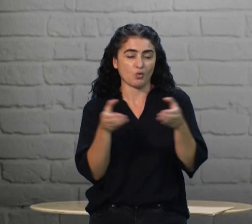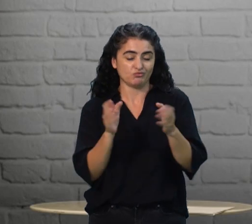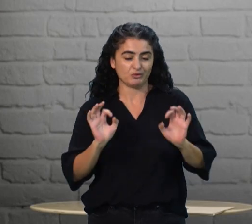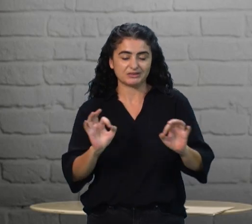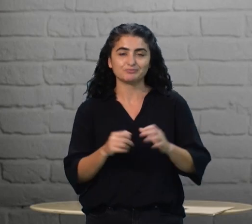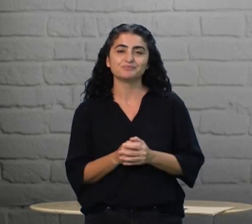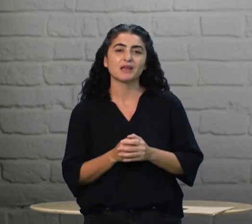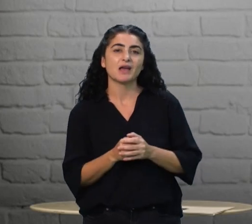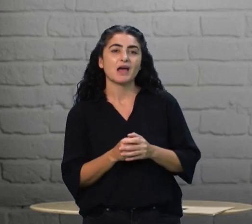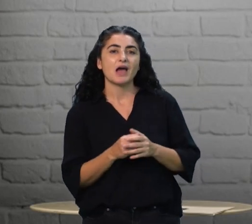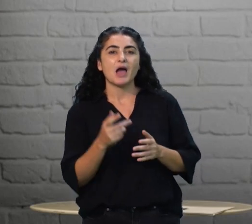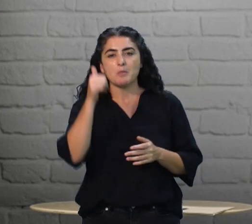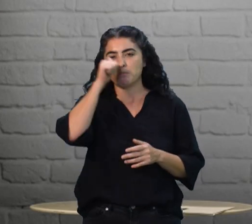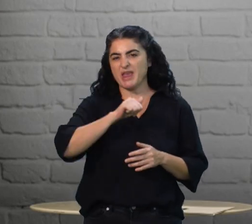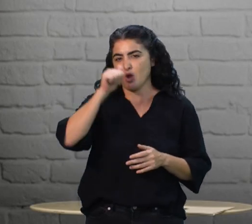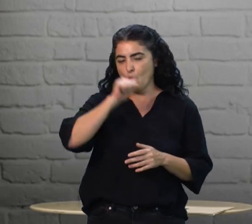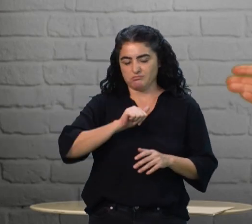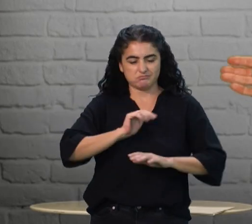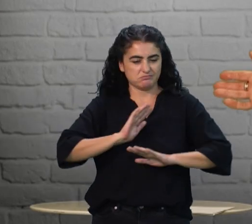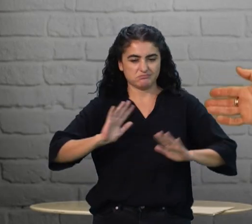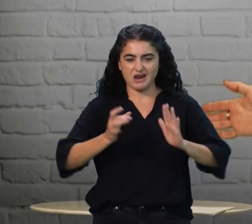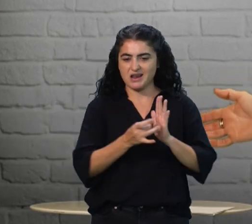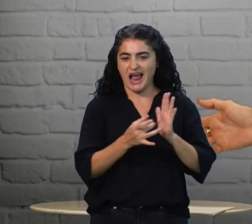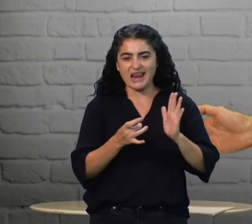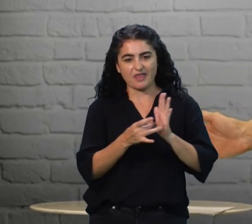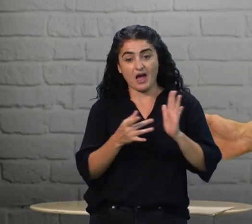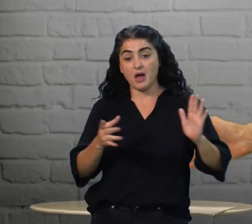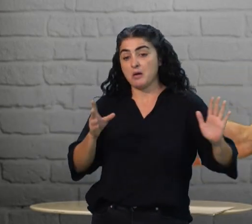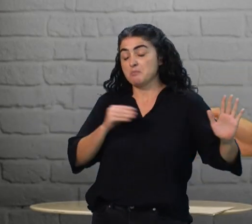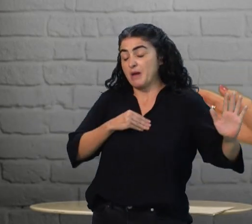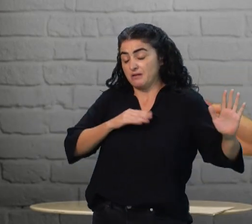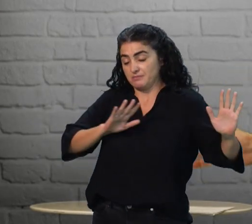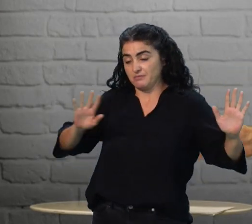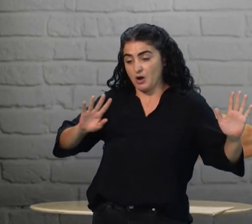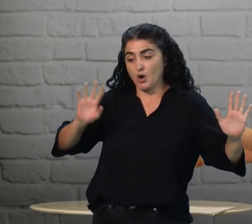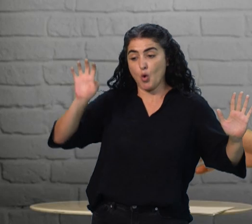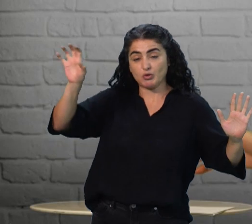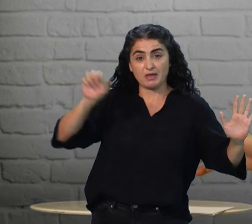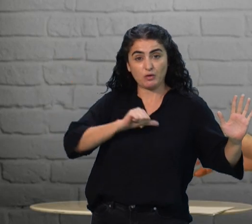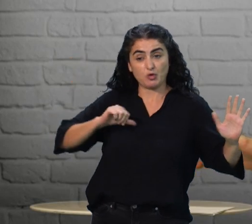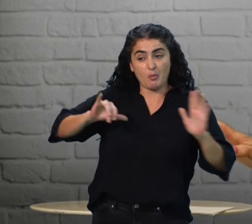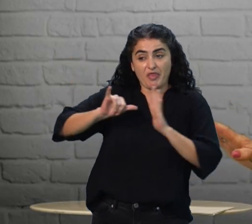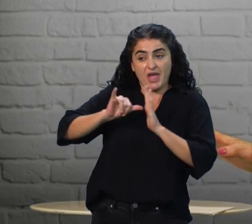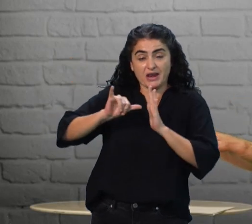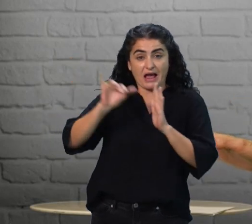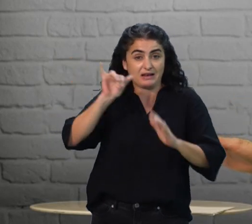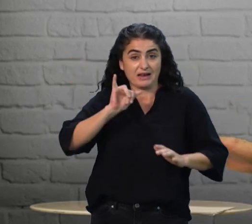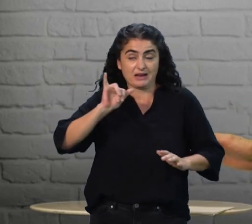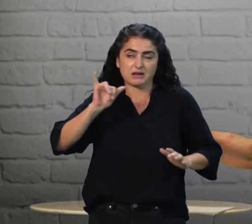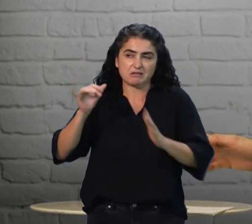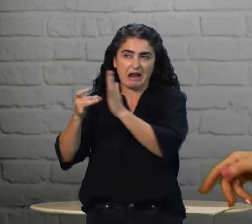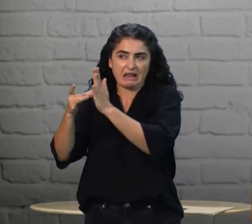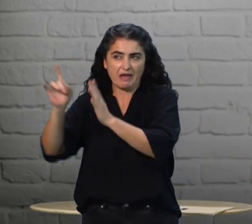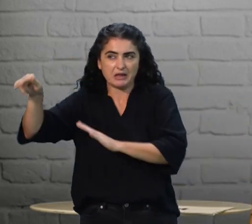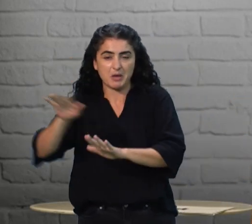tiene el vino excepcional lo siento por los que están al lado que es muy buen vino pero el de La Rioja